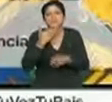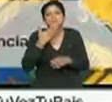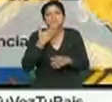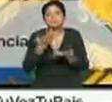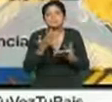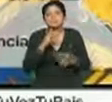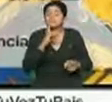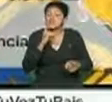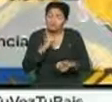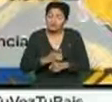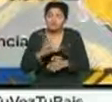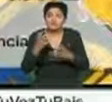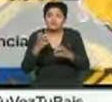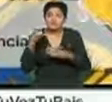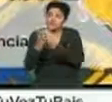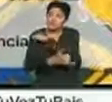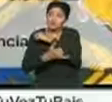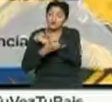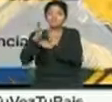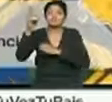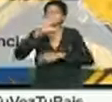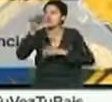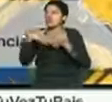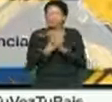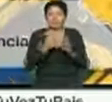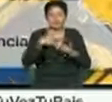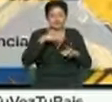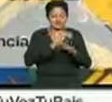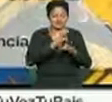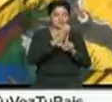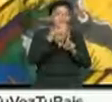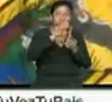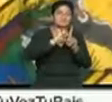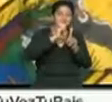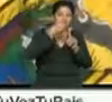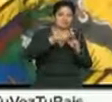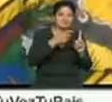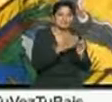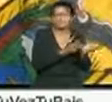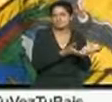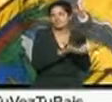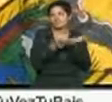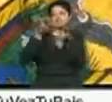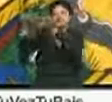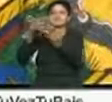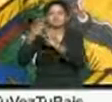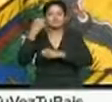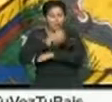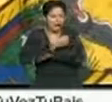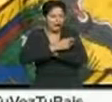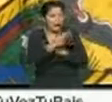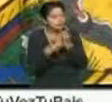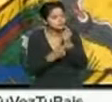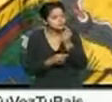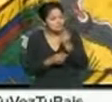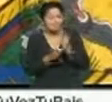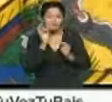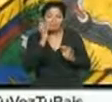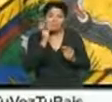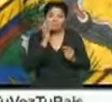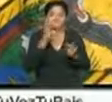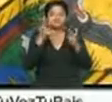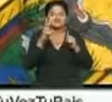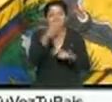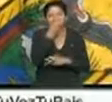no solamente conozca el banano ecuatoriano, sino que también conozca las flores. También estamos aspirando que nuestro pueblo conozca bien